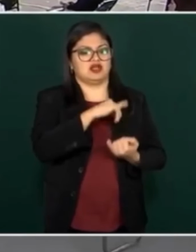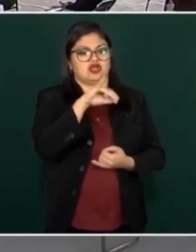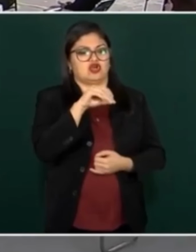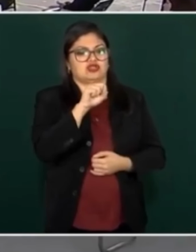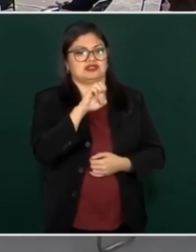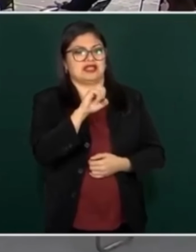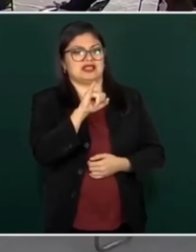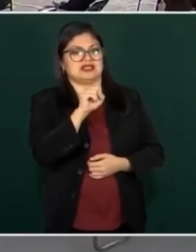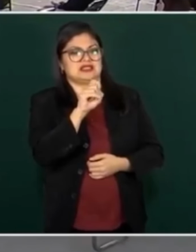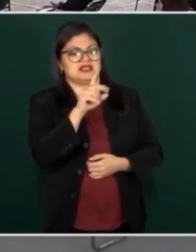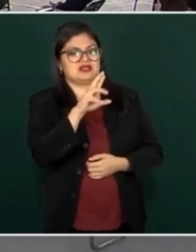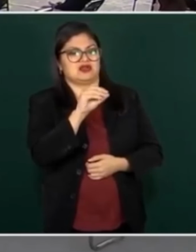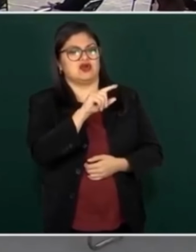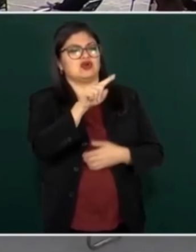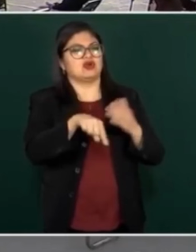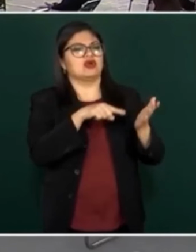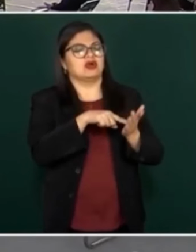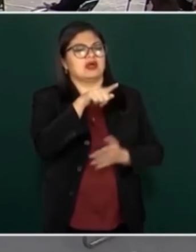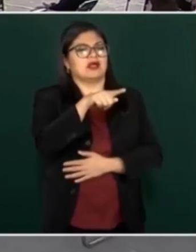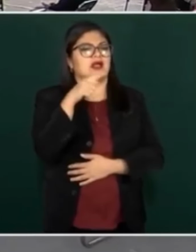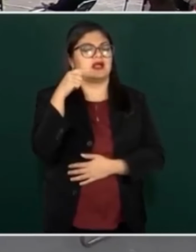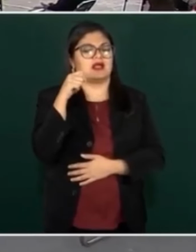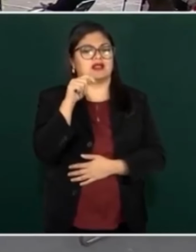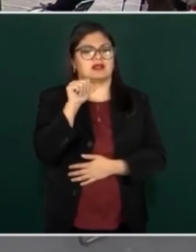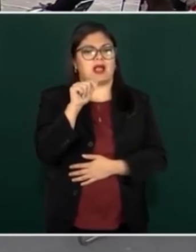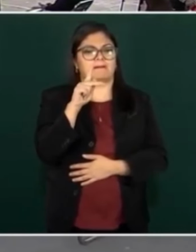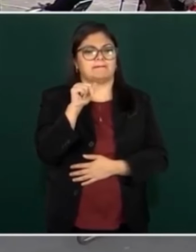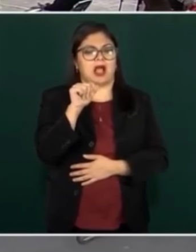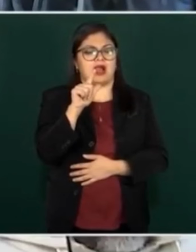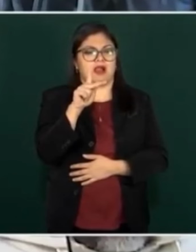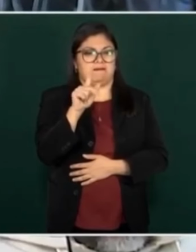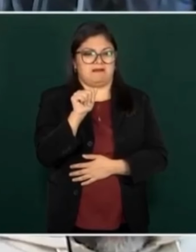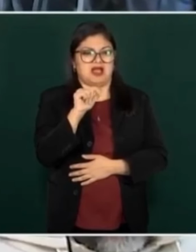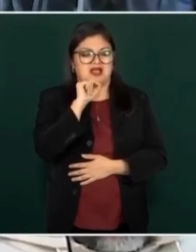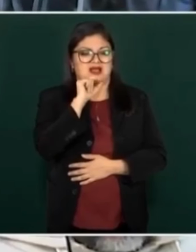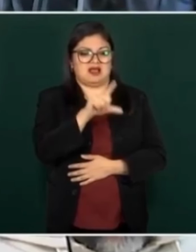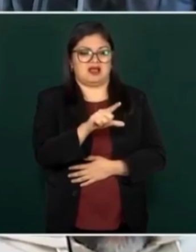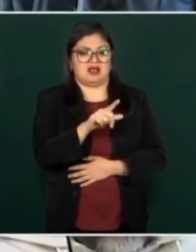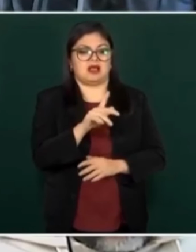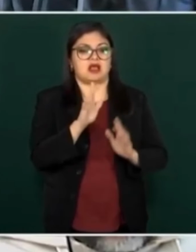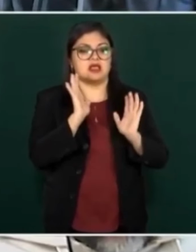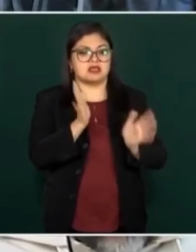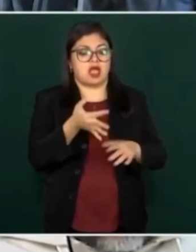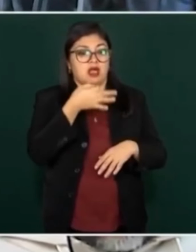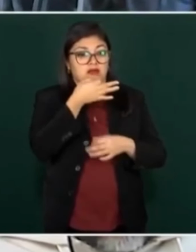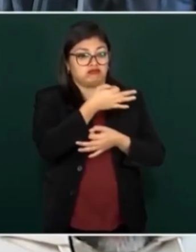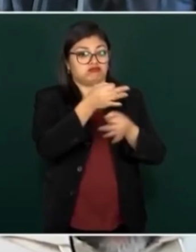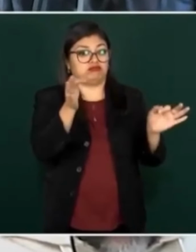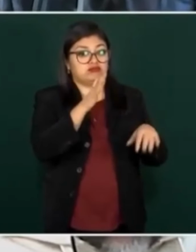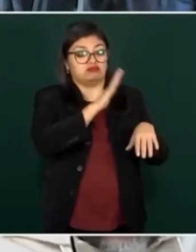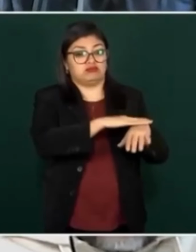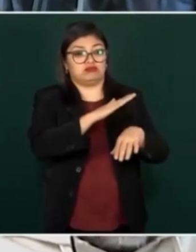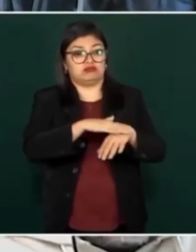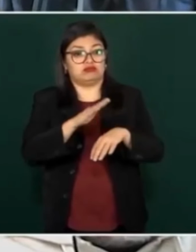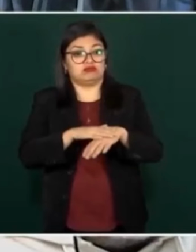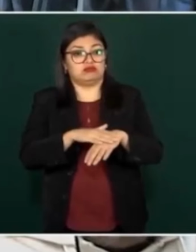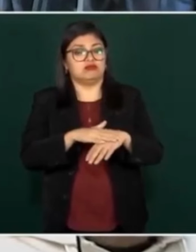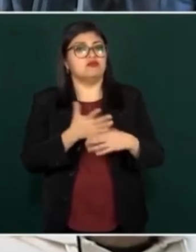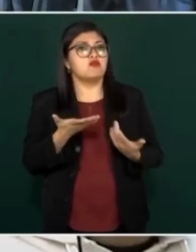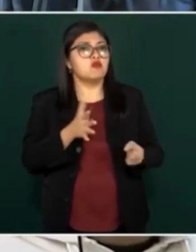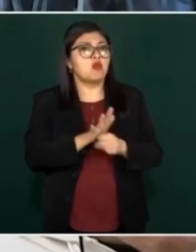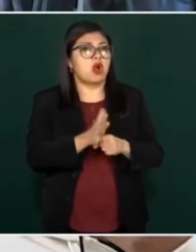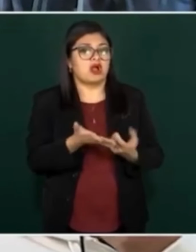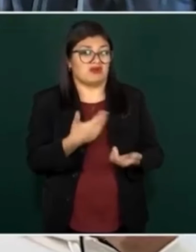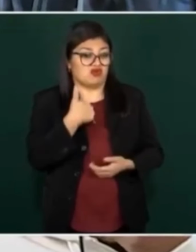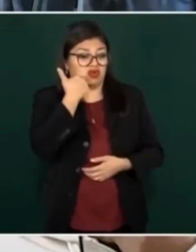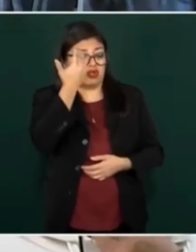Muñoz, ocurrió aquí en Tapalpa, Jalisco. No se ha informado qué avances hay en la investigación. Me gustaría conocer qué hay del caso. Los